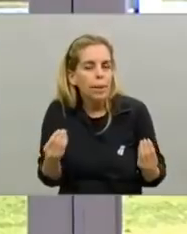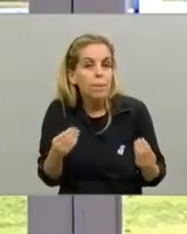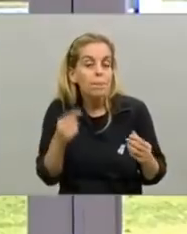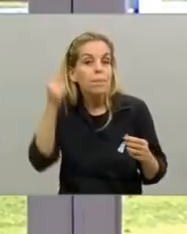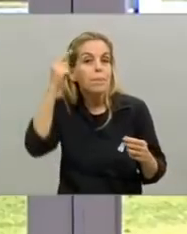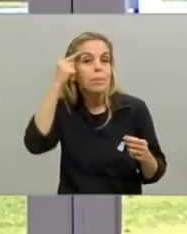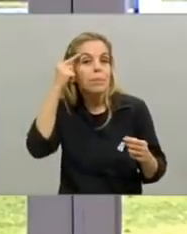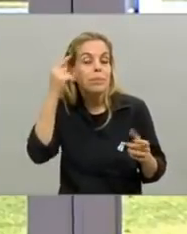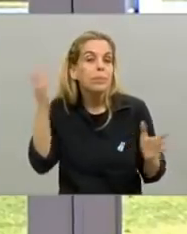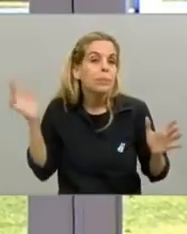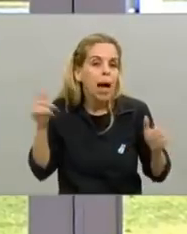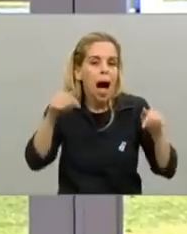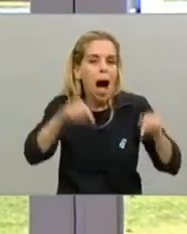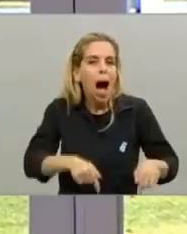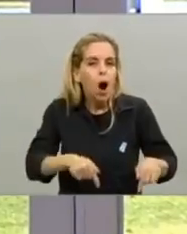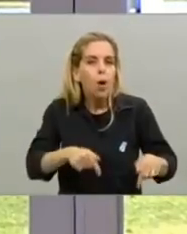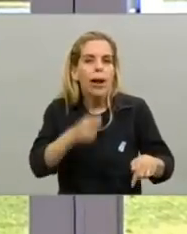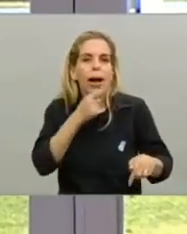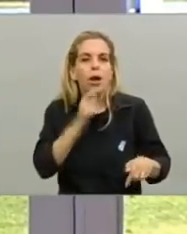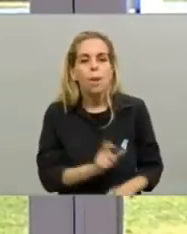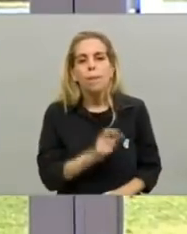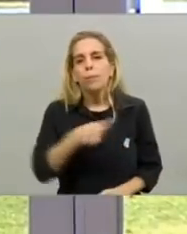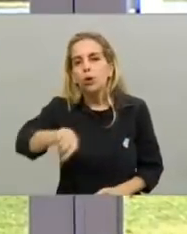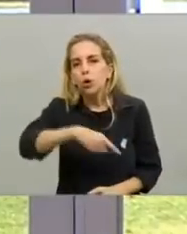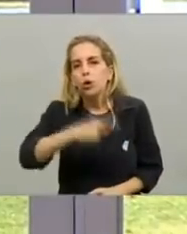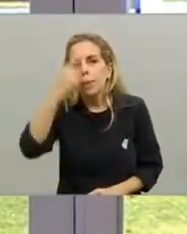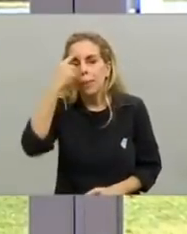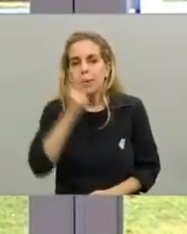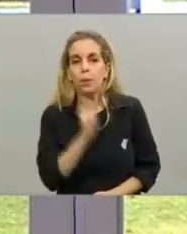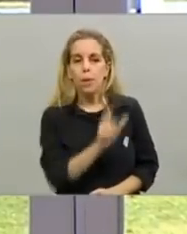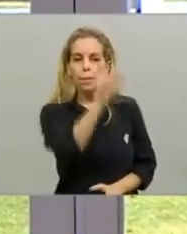presente, exitoso es el que tiene fortuna.